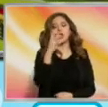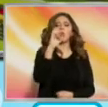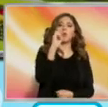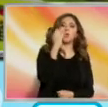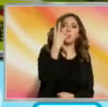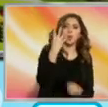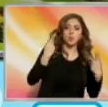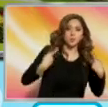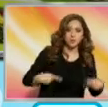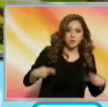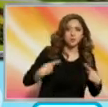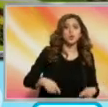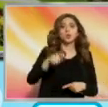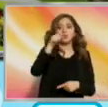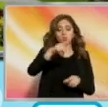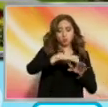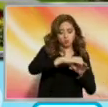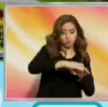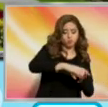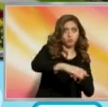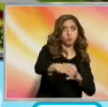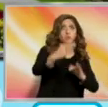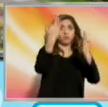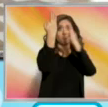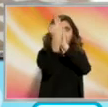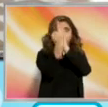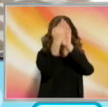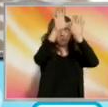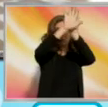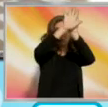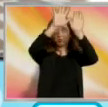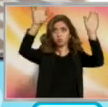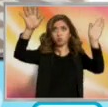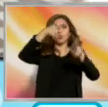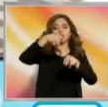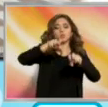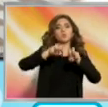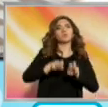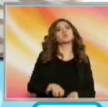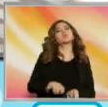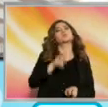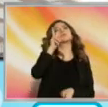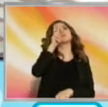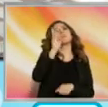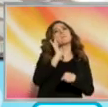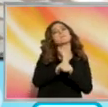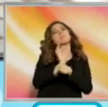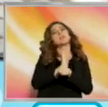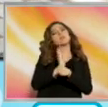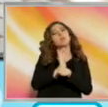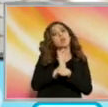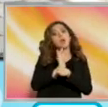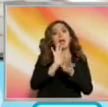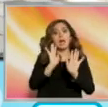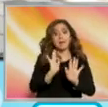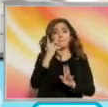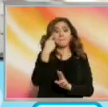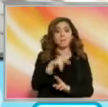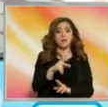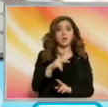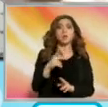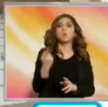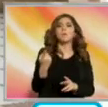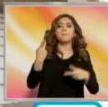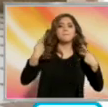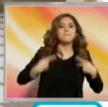del lago, te estacionas frente a la pantalla y ahí puedes disfrutar de la película. Si hubiera alguien que no